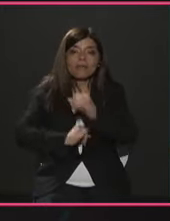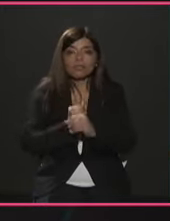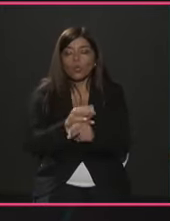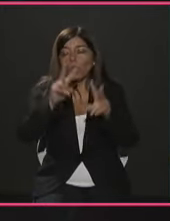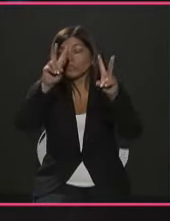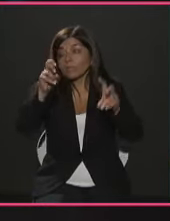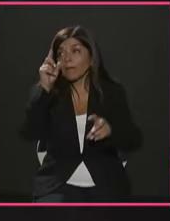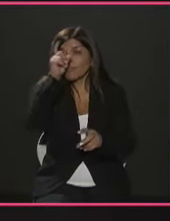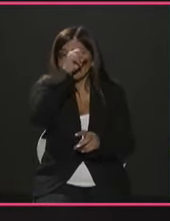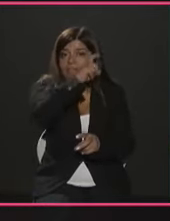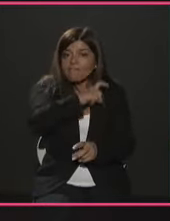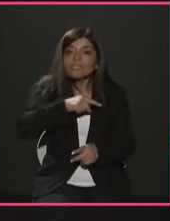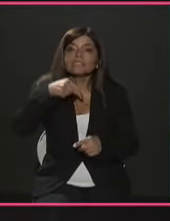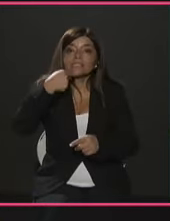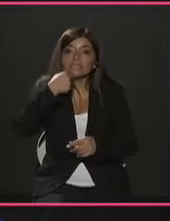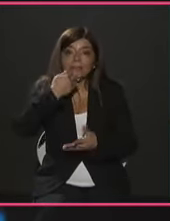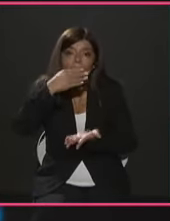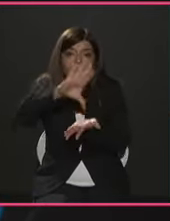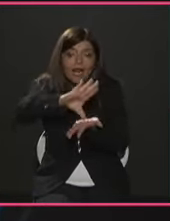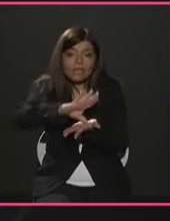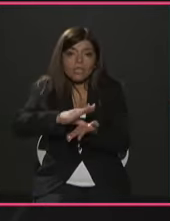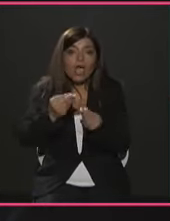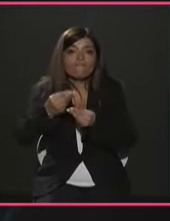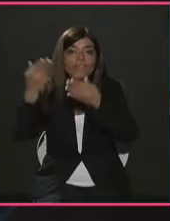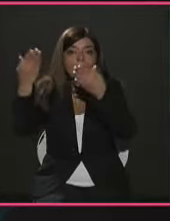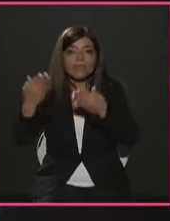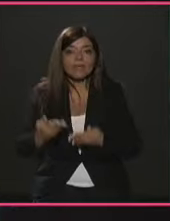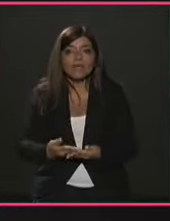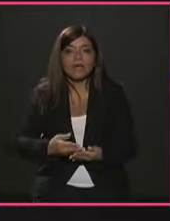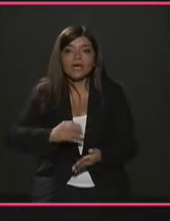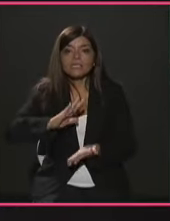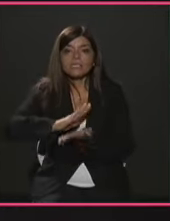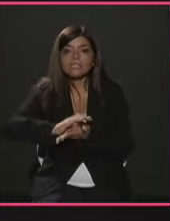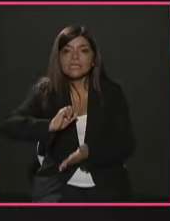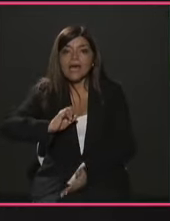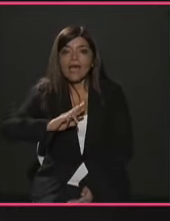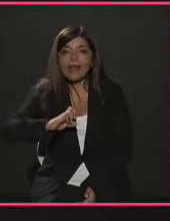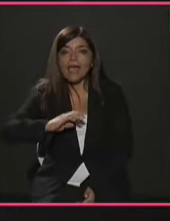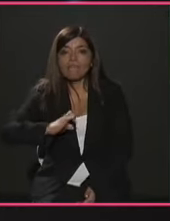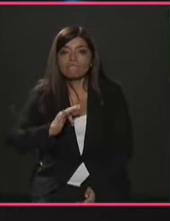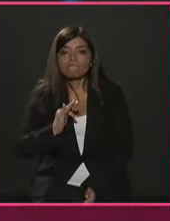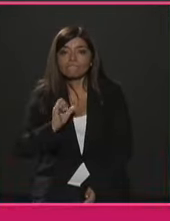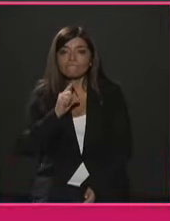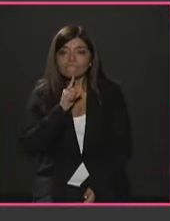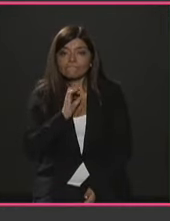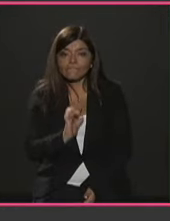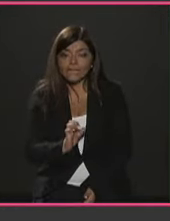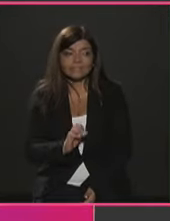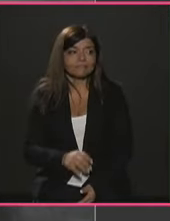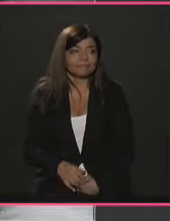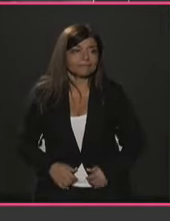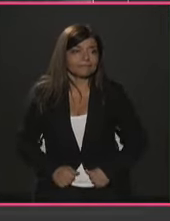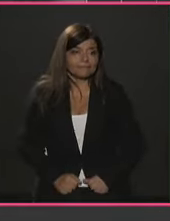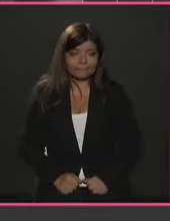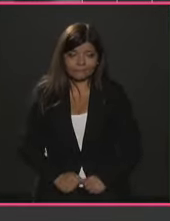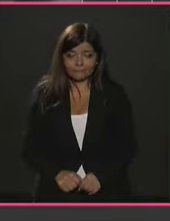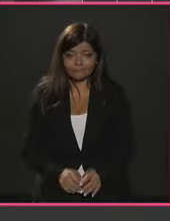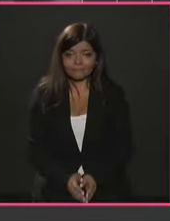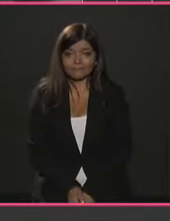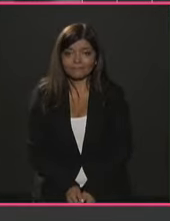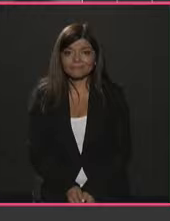crítico también para nuestro país le damos la bienvenida aafat a failan Thank